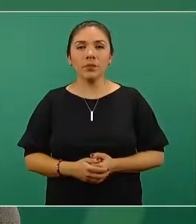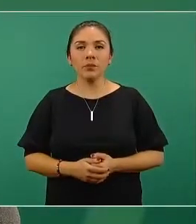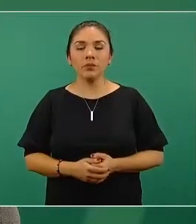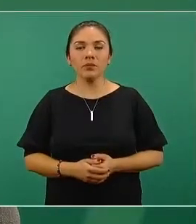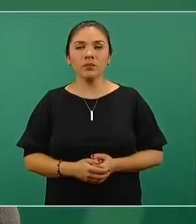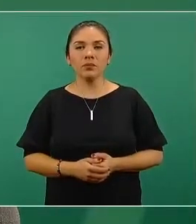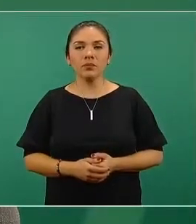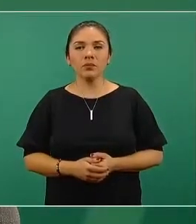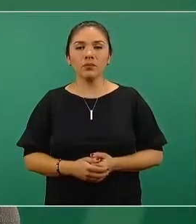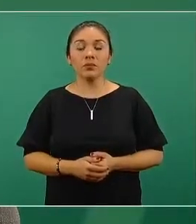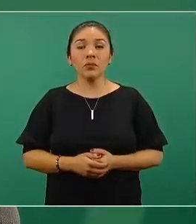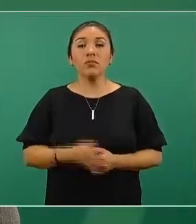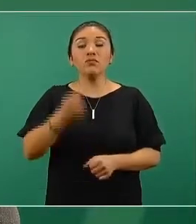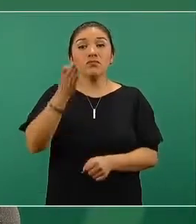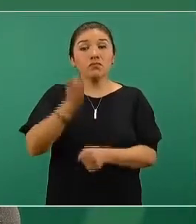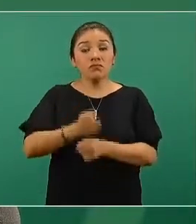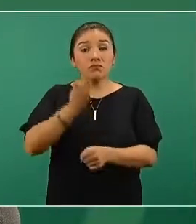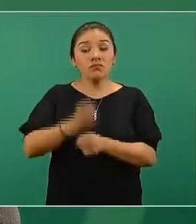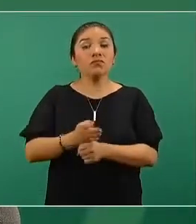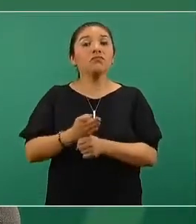Ya estamos